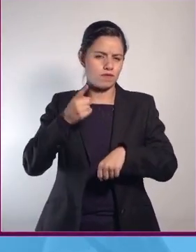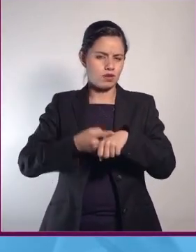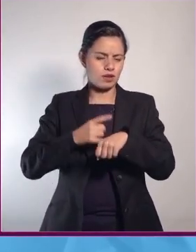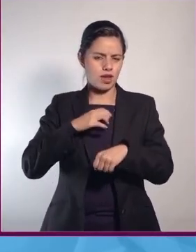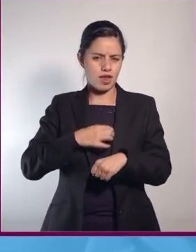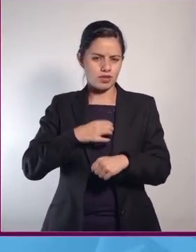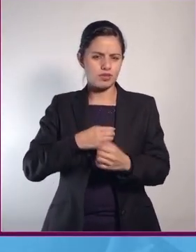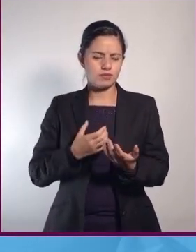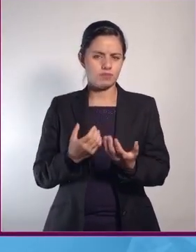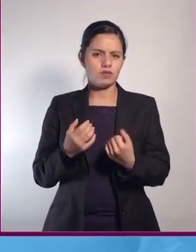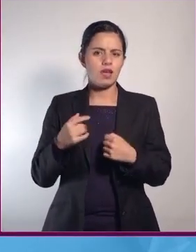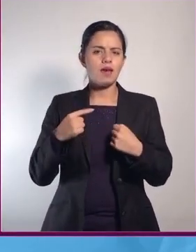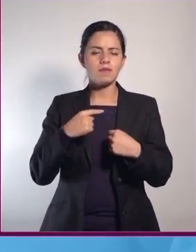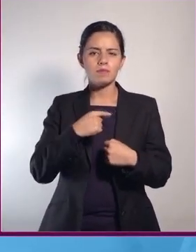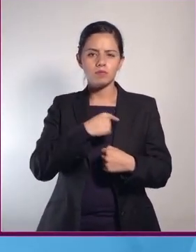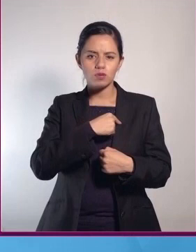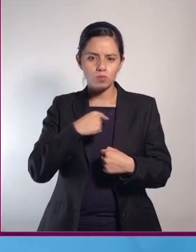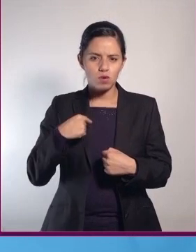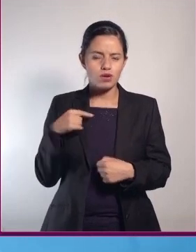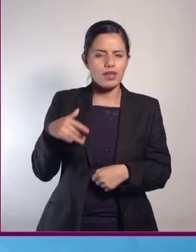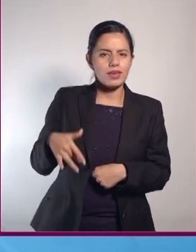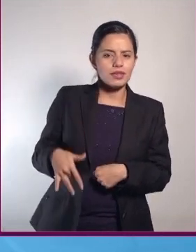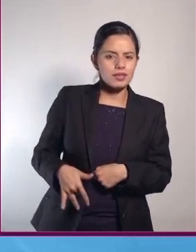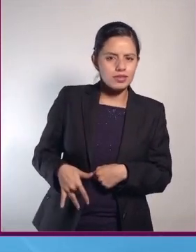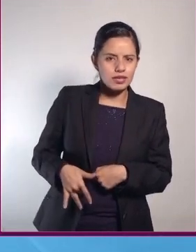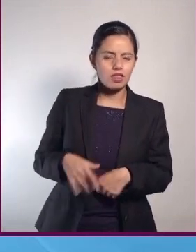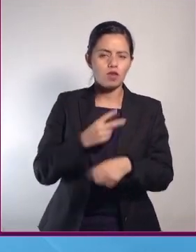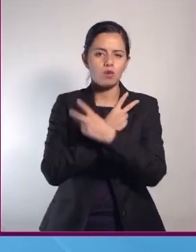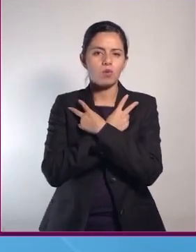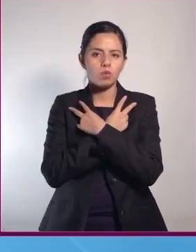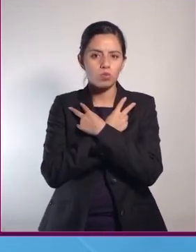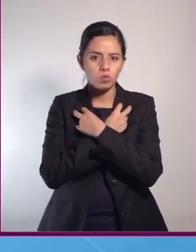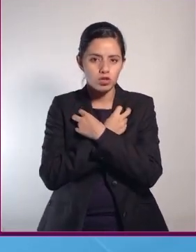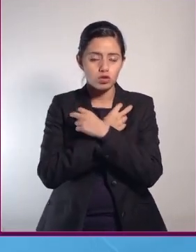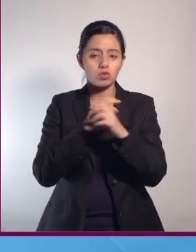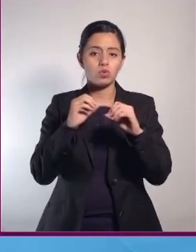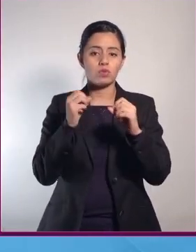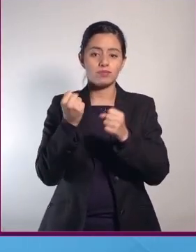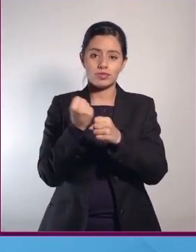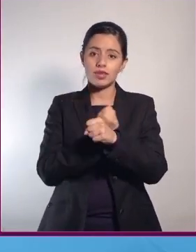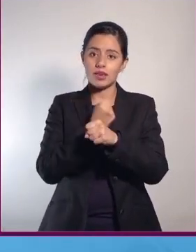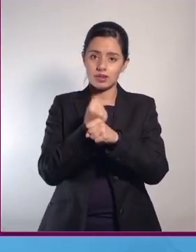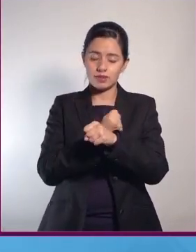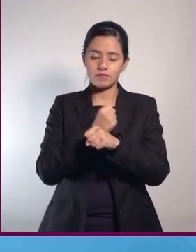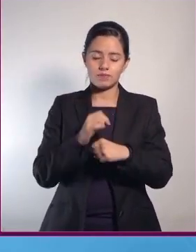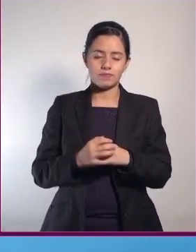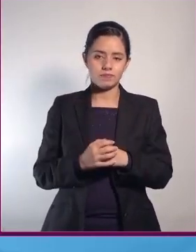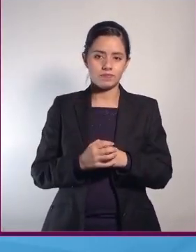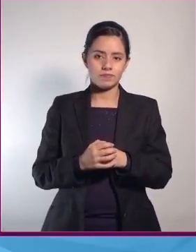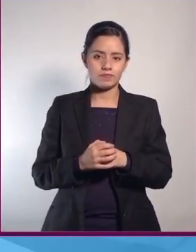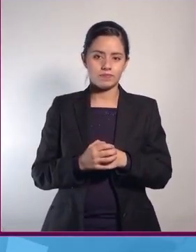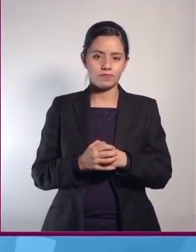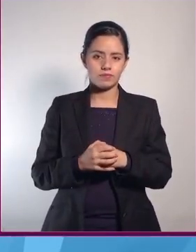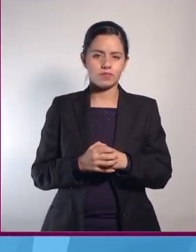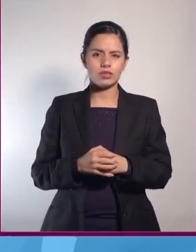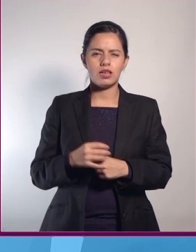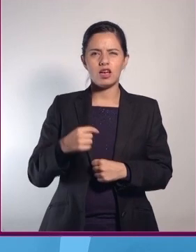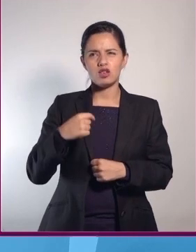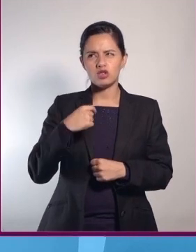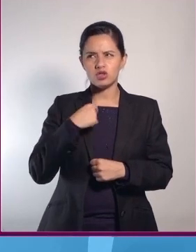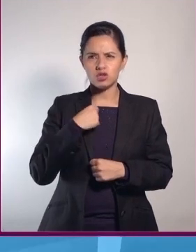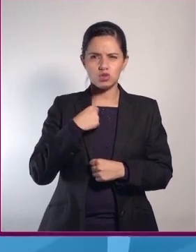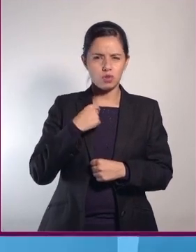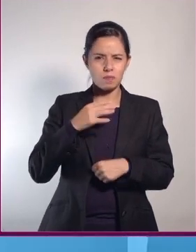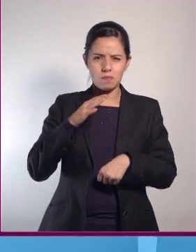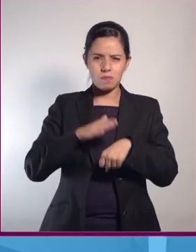pulmones, en el hígado, en el páncreas, en los huesos e incluso en la sangre. Las principales que yo conozco